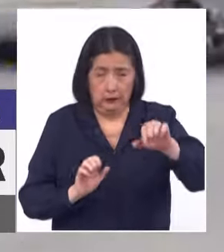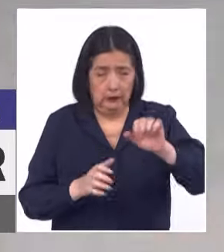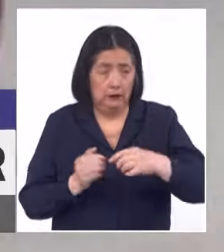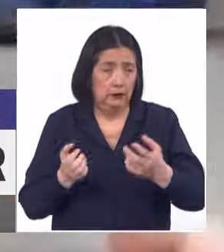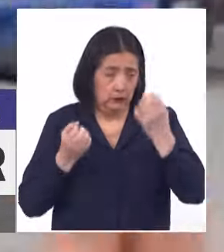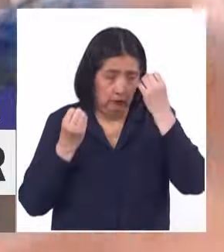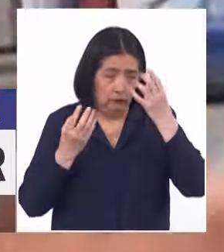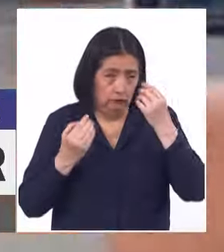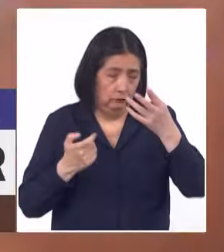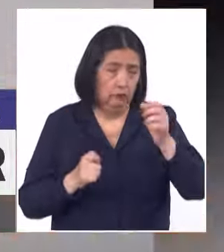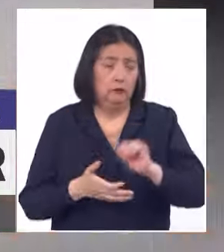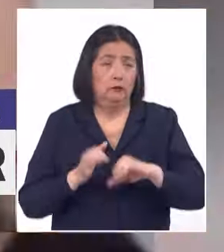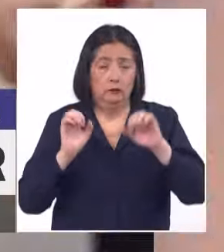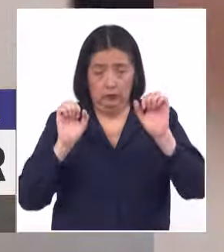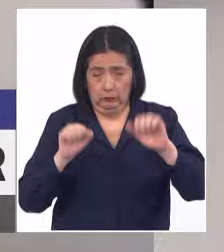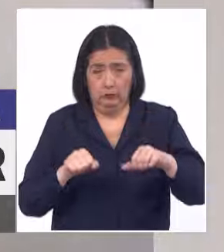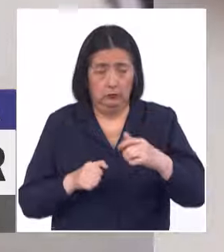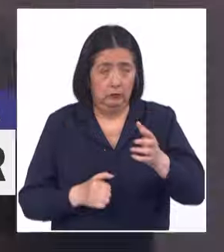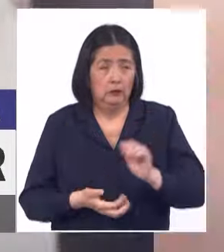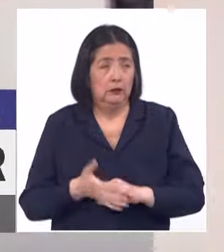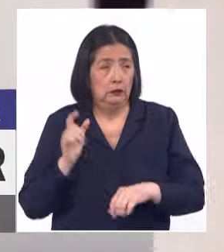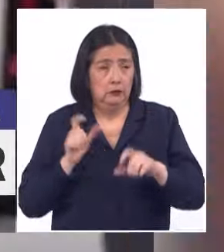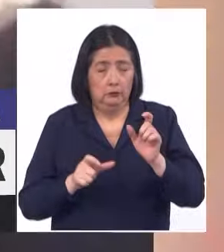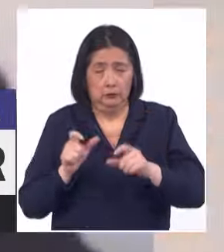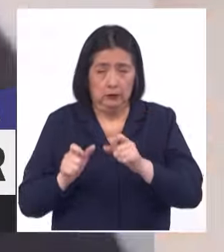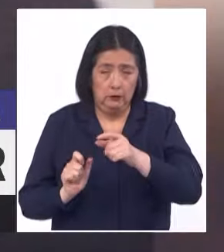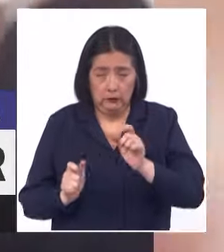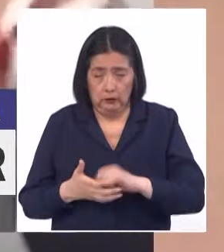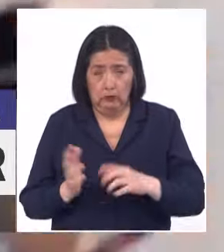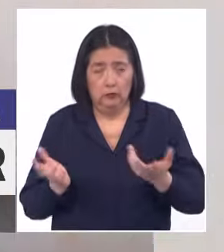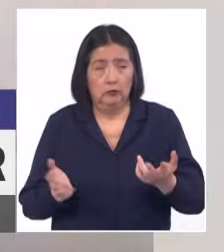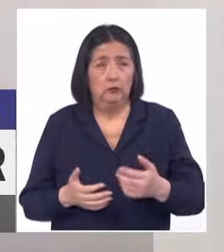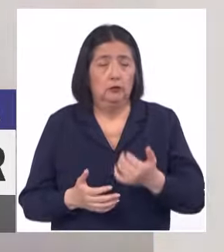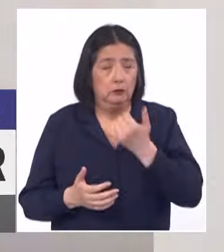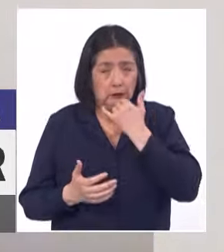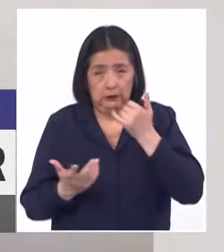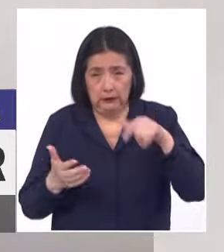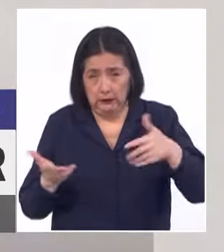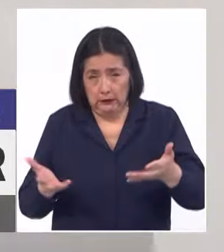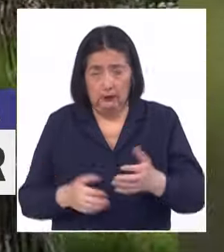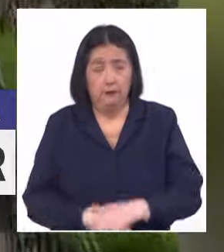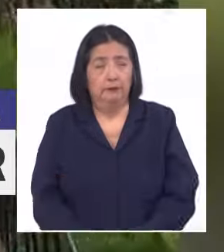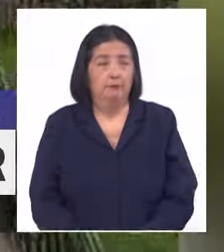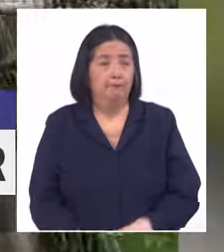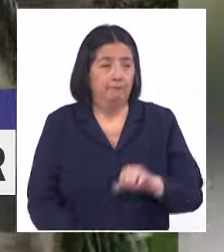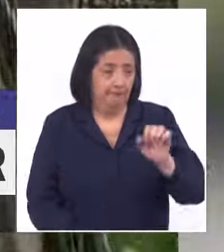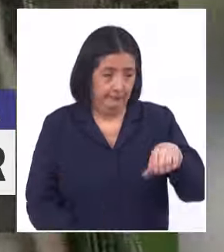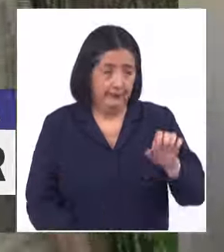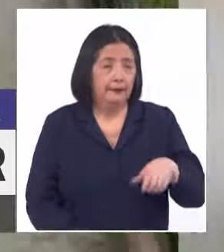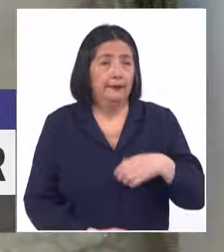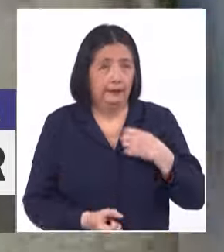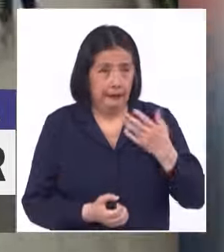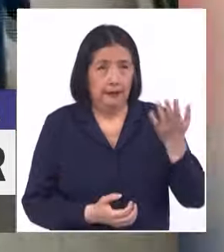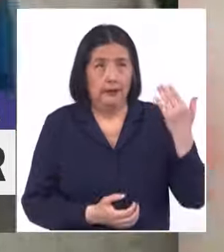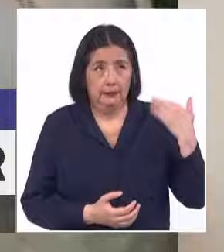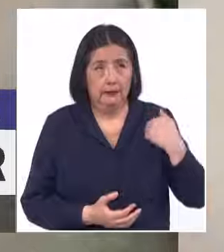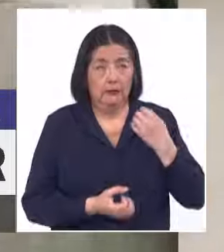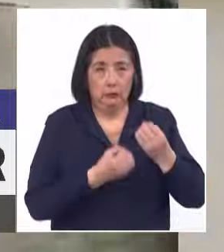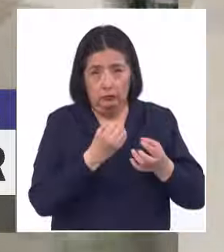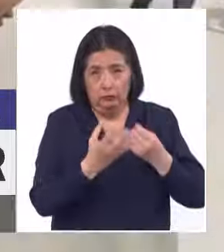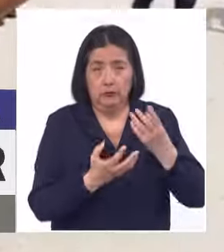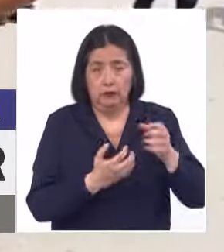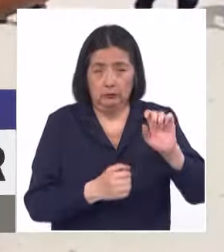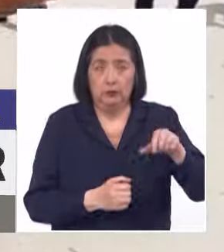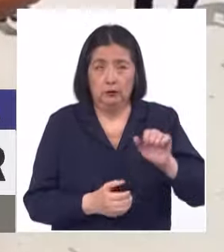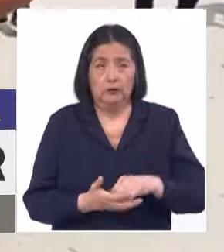en su momento para que a la población de lo que venía pasando aquí en frontera. Lo comentamos, es verdad, en esos momentos lo